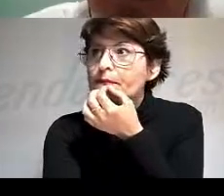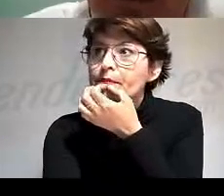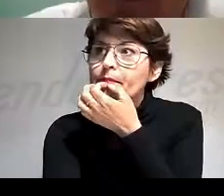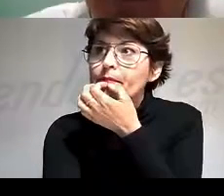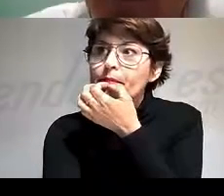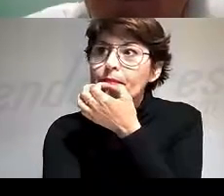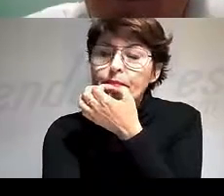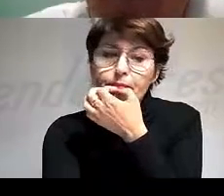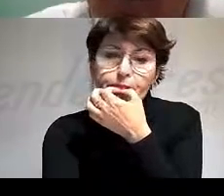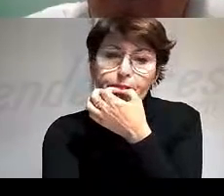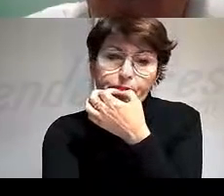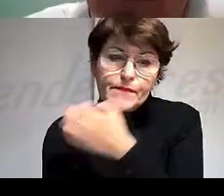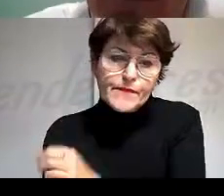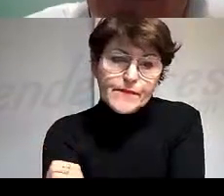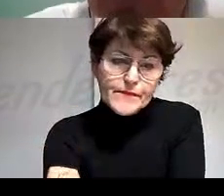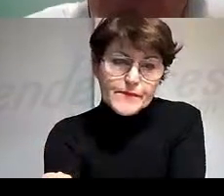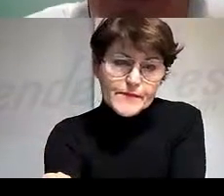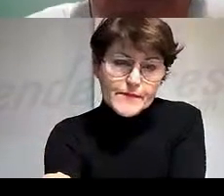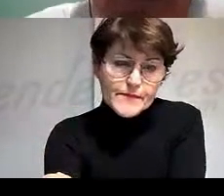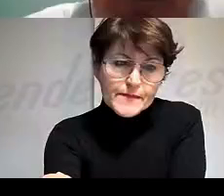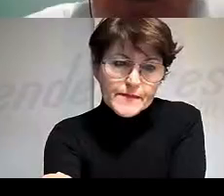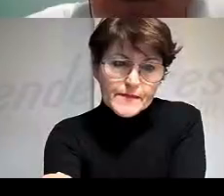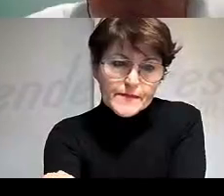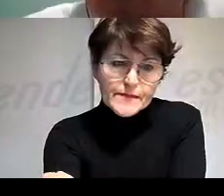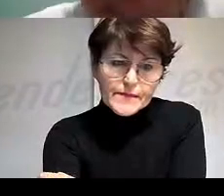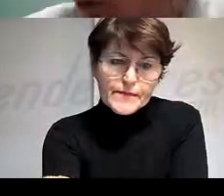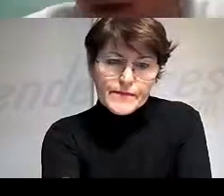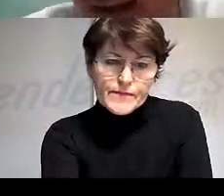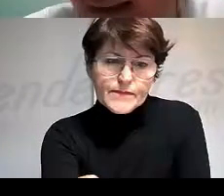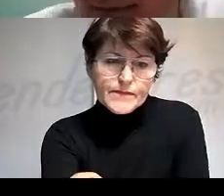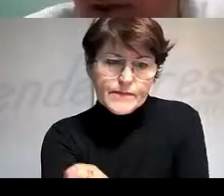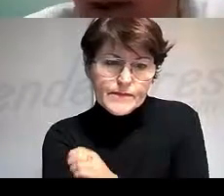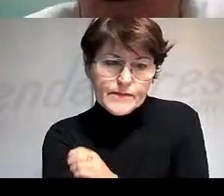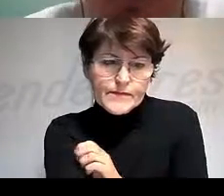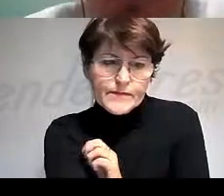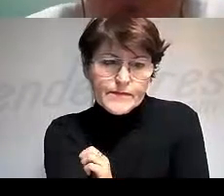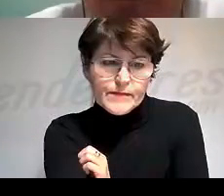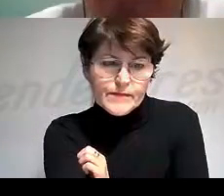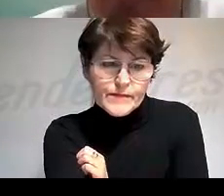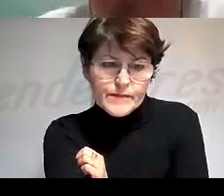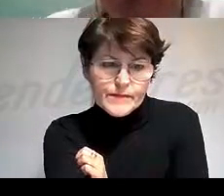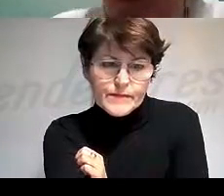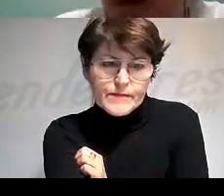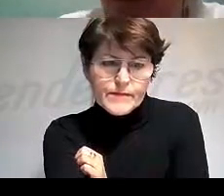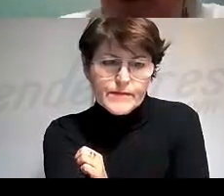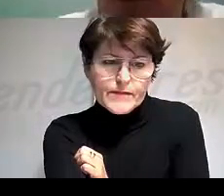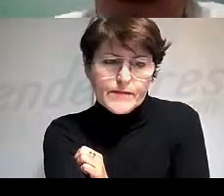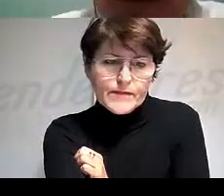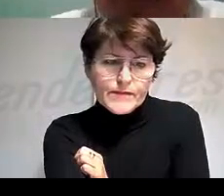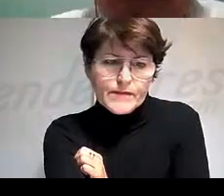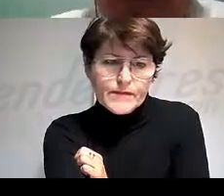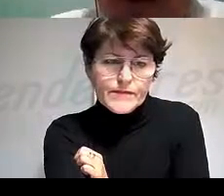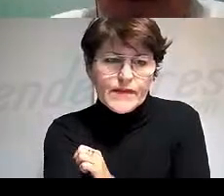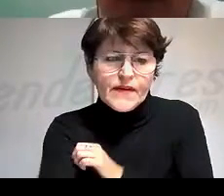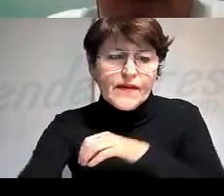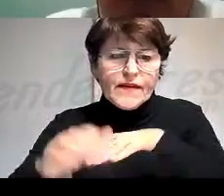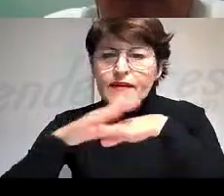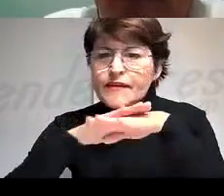20% la fuerza de resistencia y se reduce el tiempo de recuperación por su riqueza en aminoácidos y por su riqueza proteica.